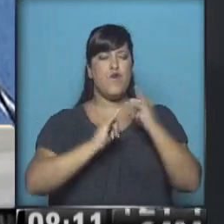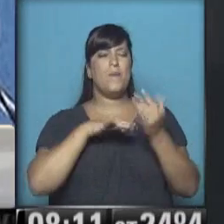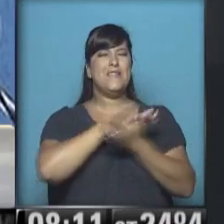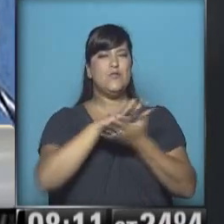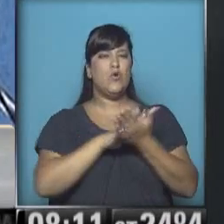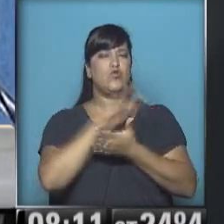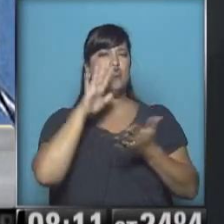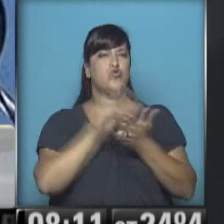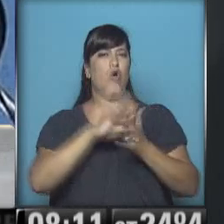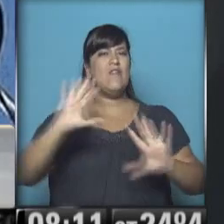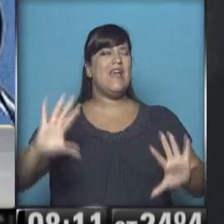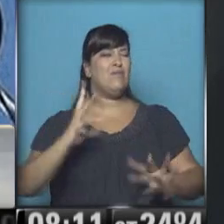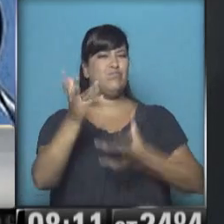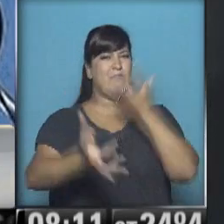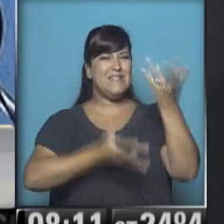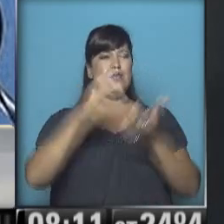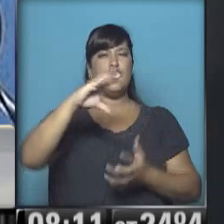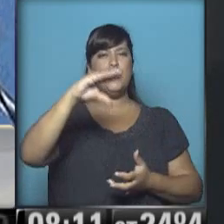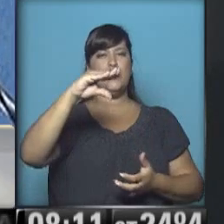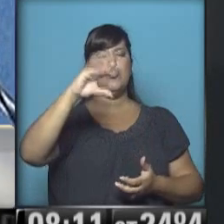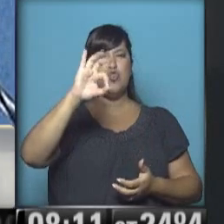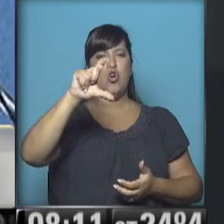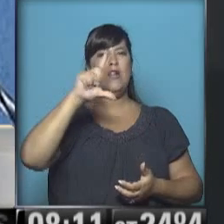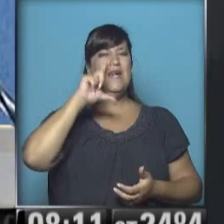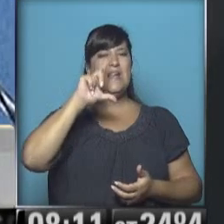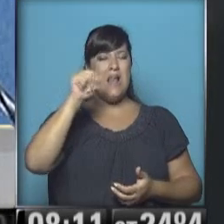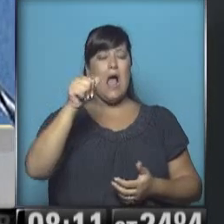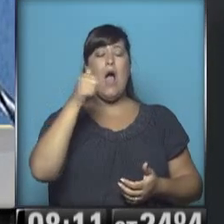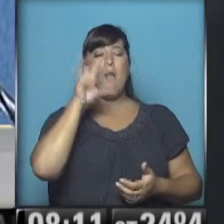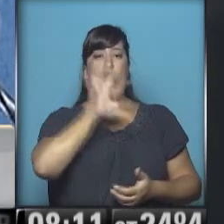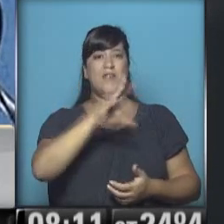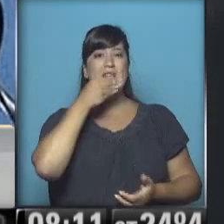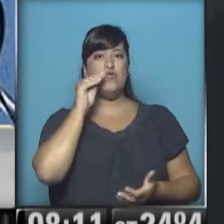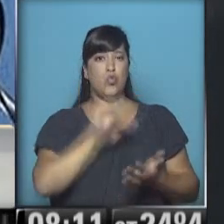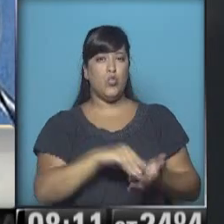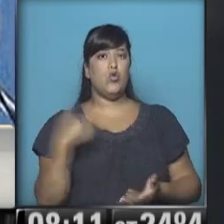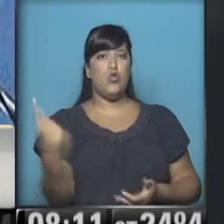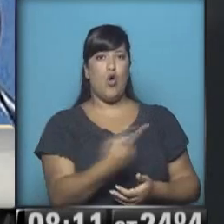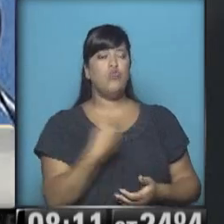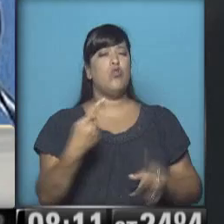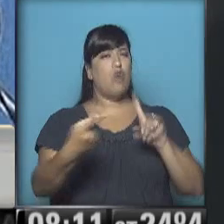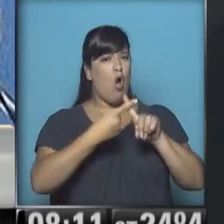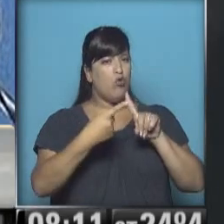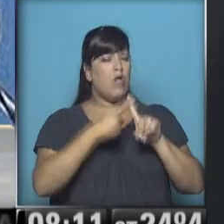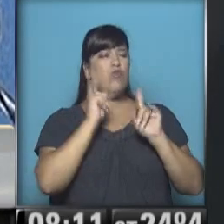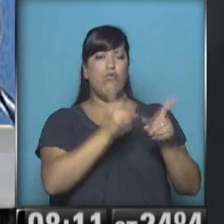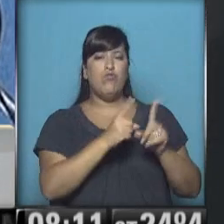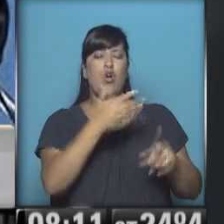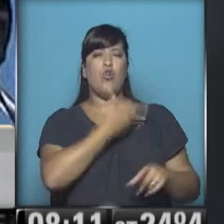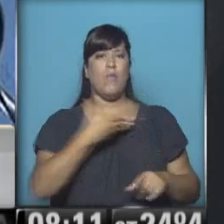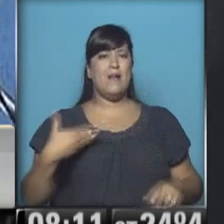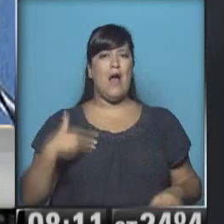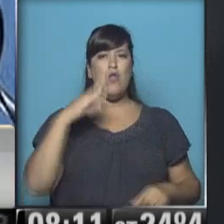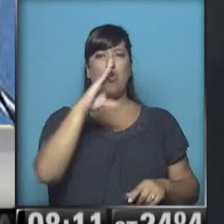al informe al incendio forestal Cholila en la provincia de Chubut. Nosotros estamos en contacto permanente con el gobernador Martín